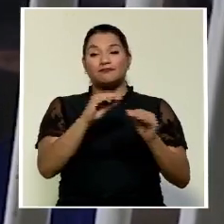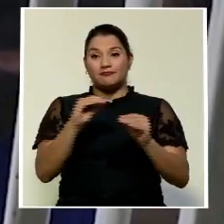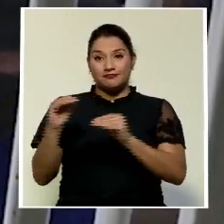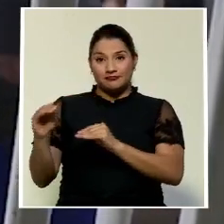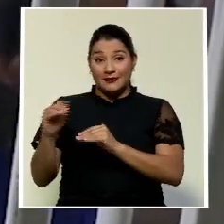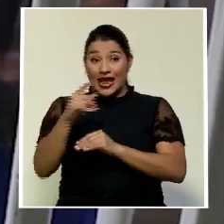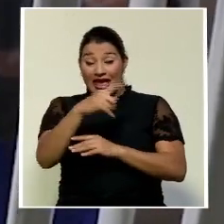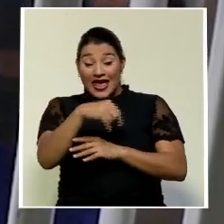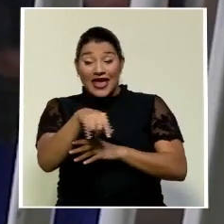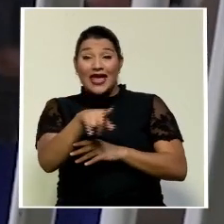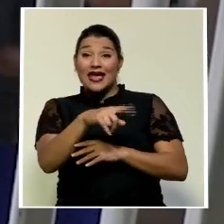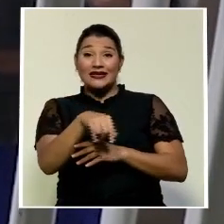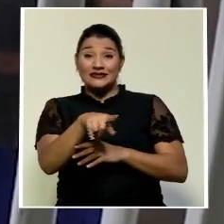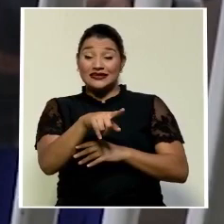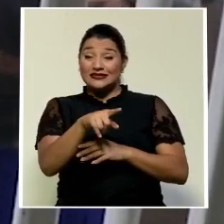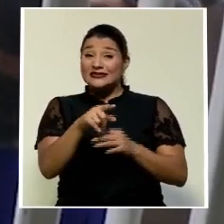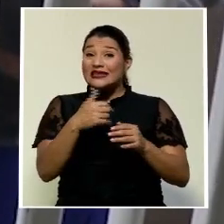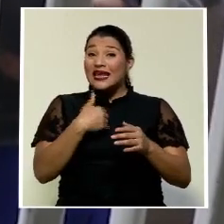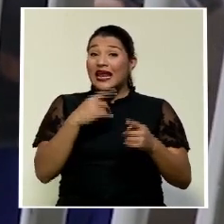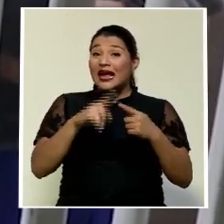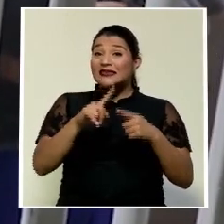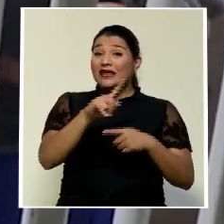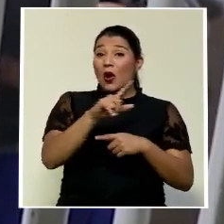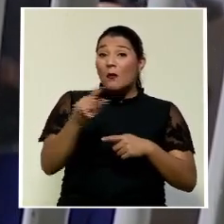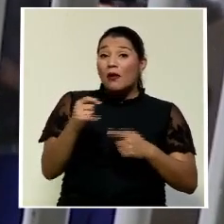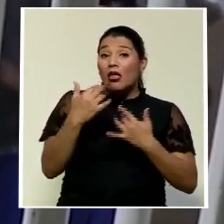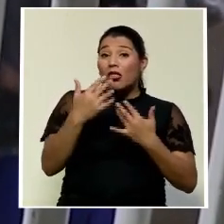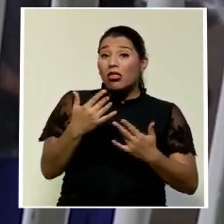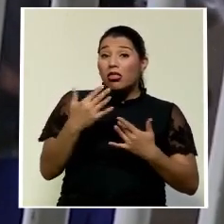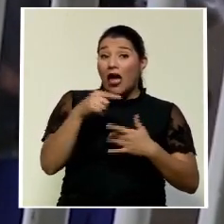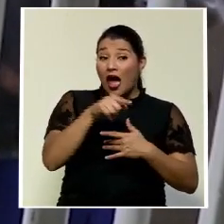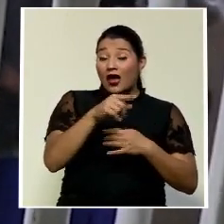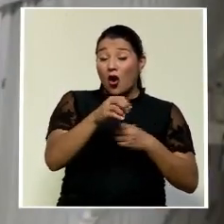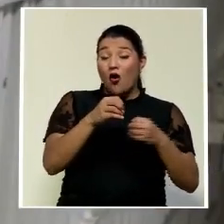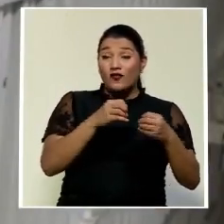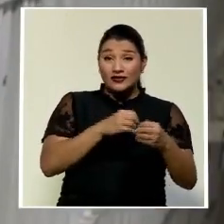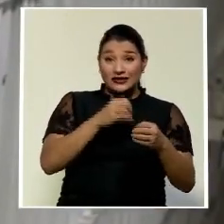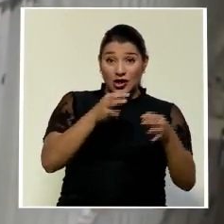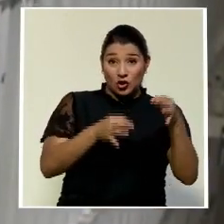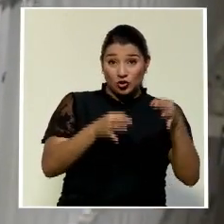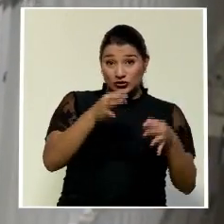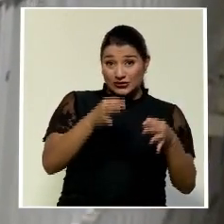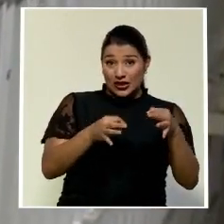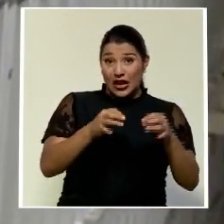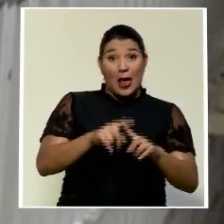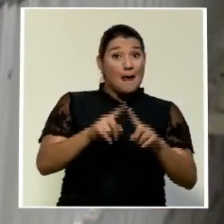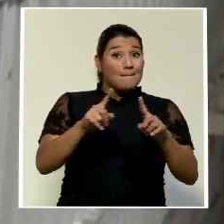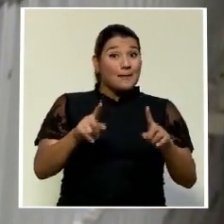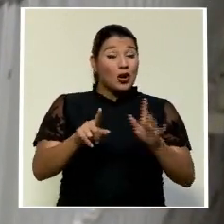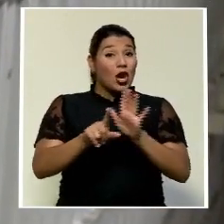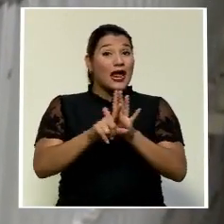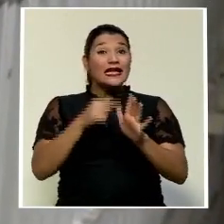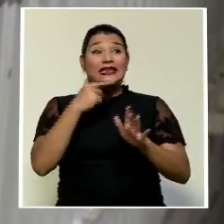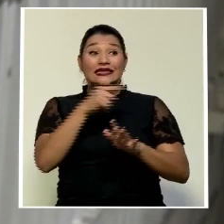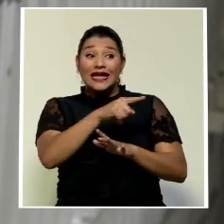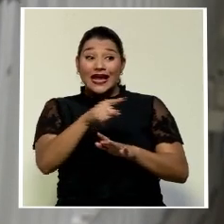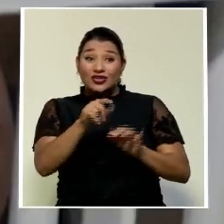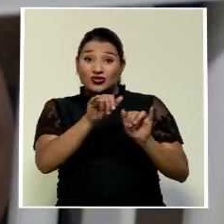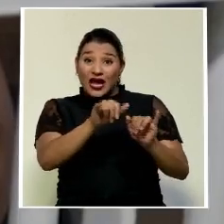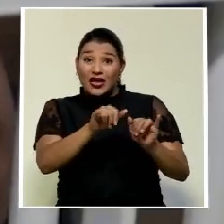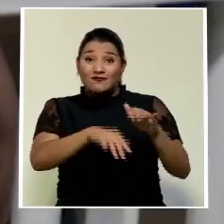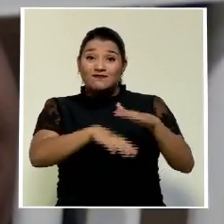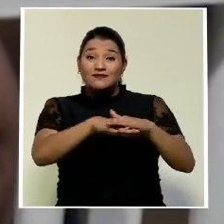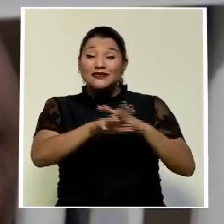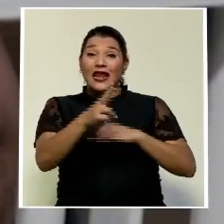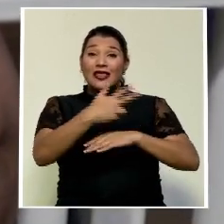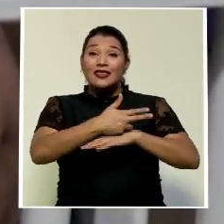en algunos casos llevan hasta un mes en celdas judiciales, cuando la permanencia en ellas no puede sobrepasar 3 días. Y